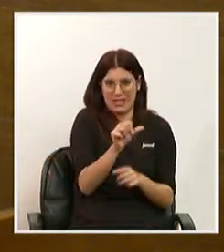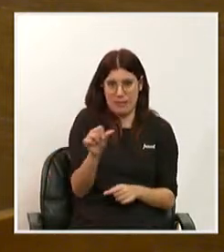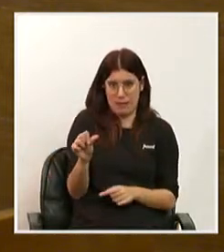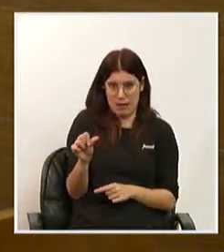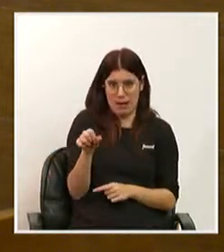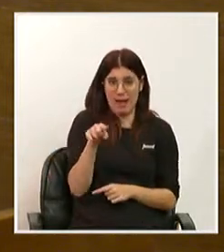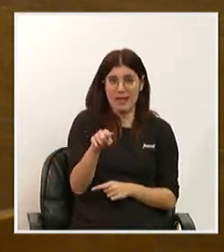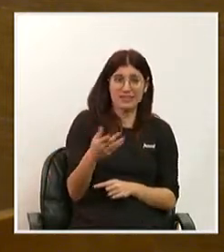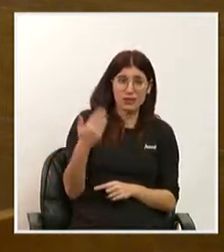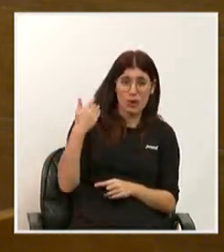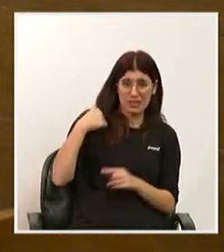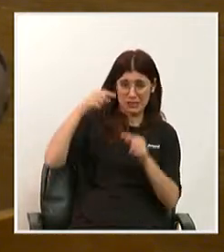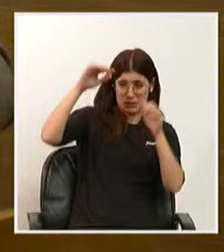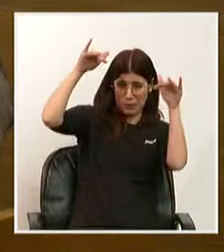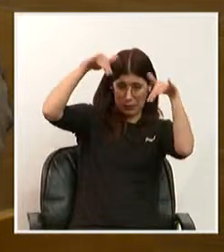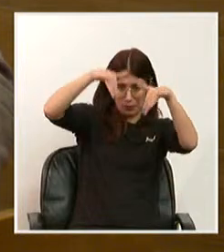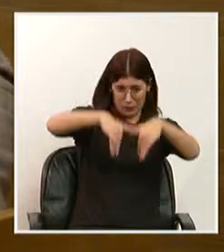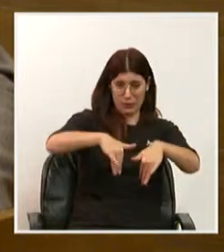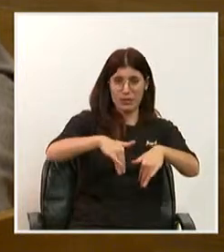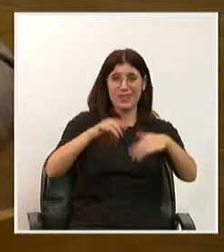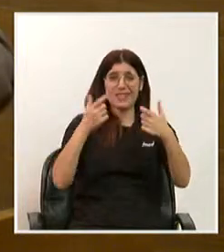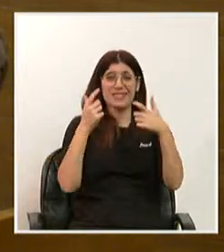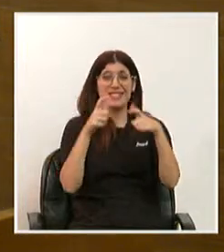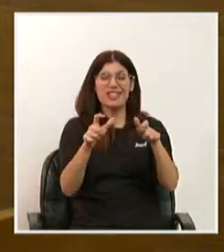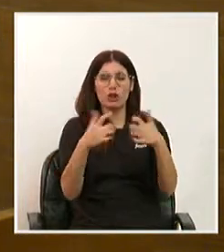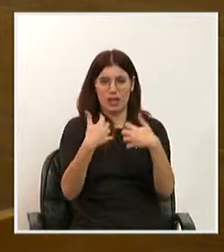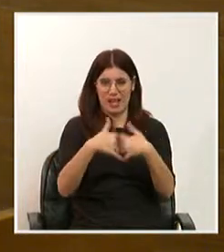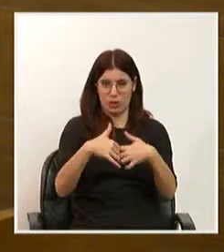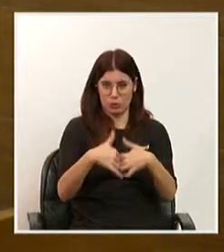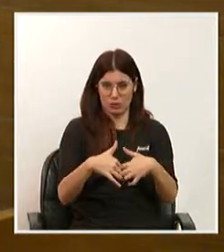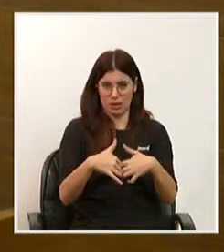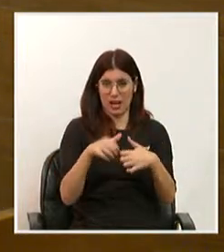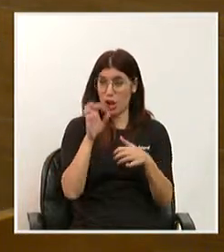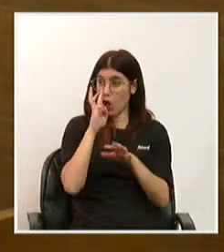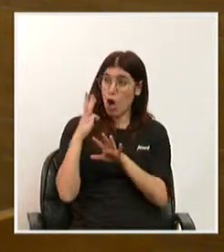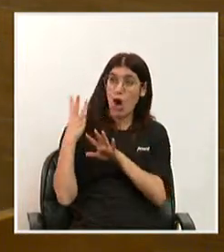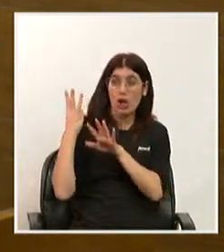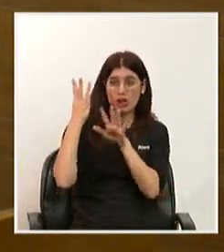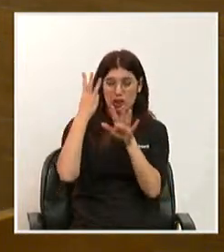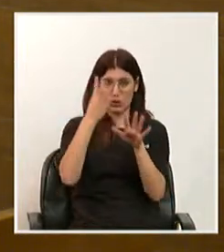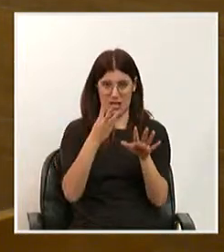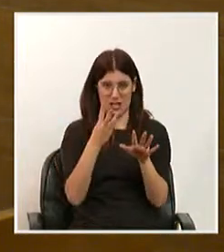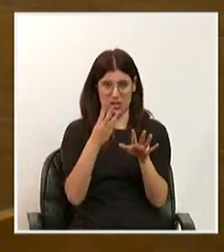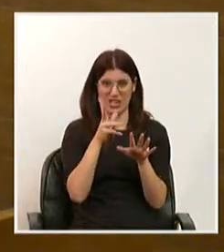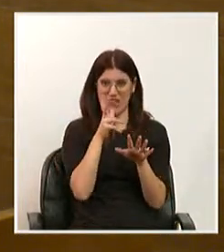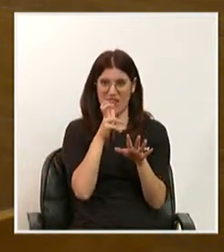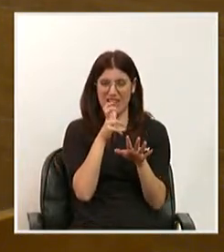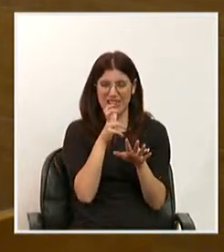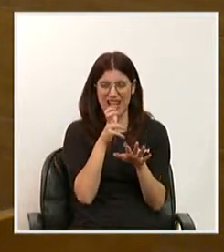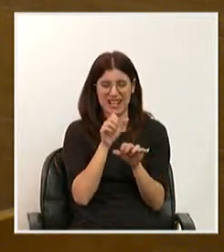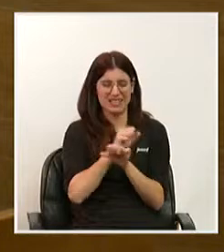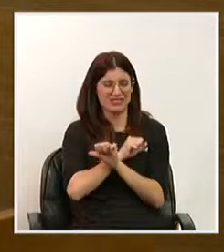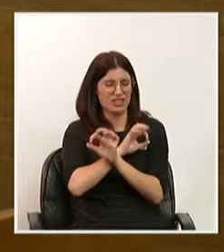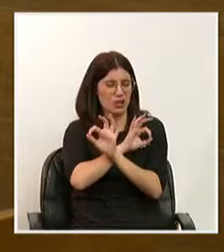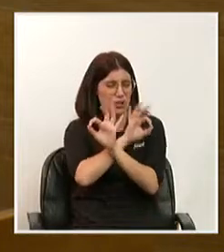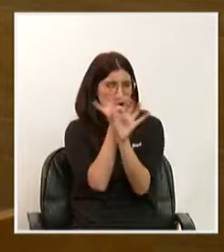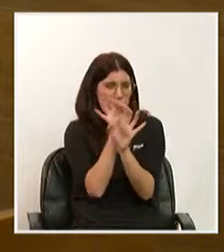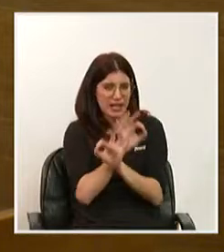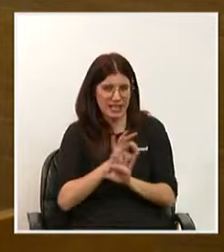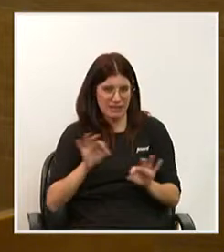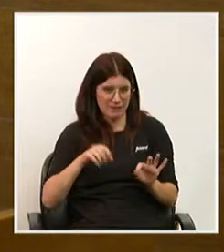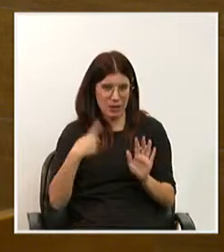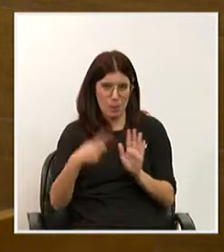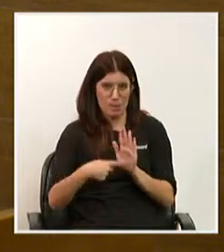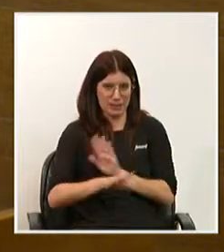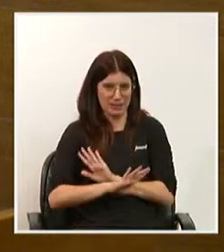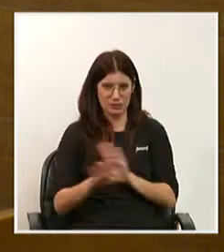esto es donde han dejado usted el sector Industrial los 8 años desplome total y absoluto no queda